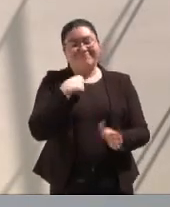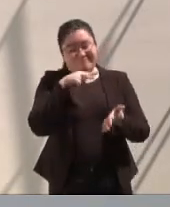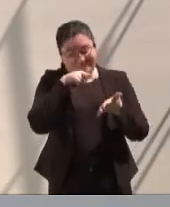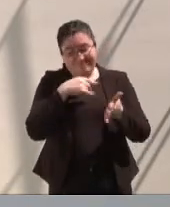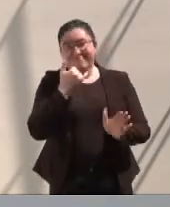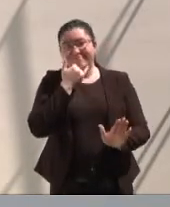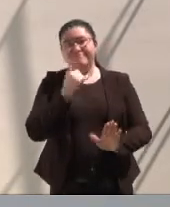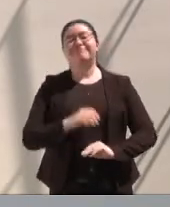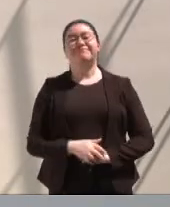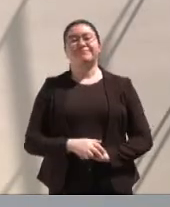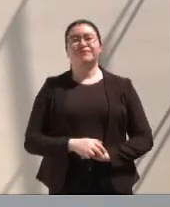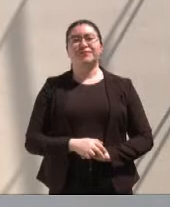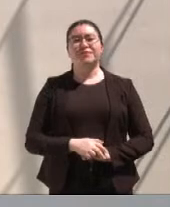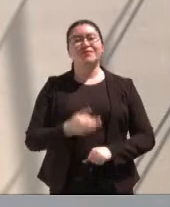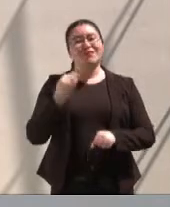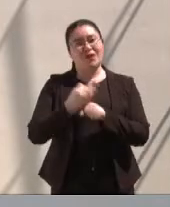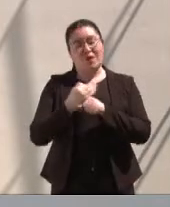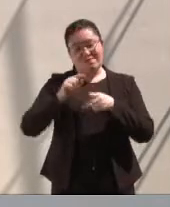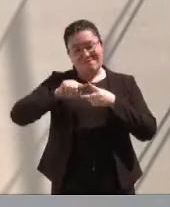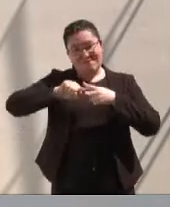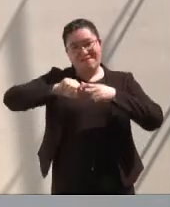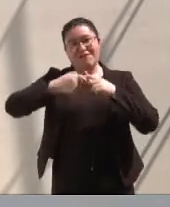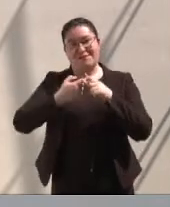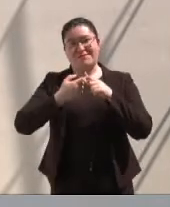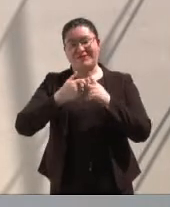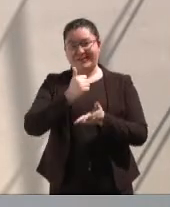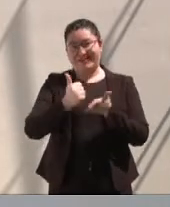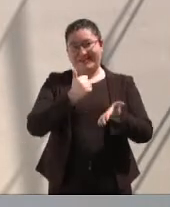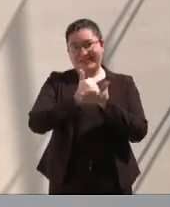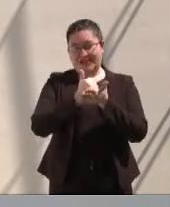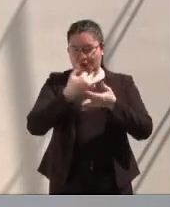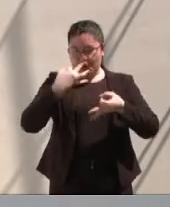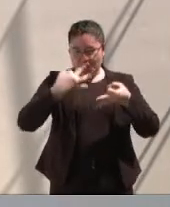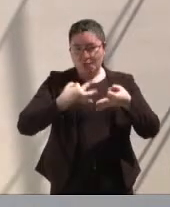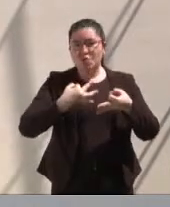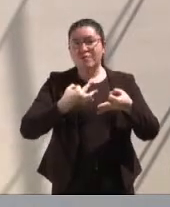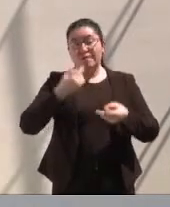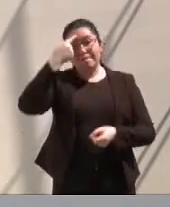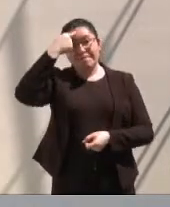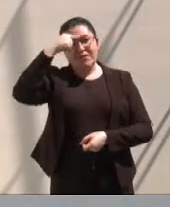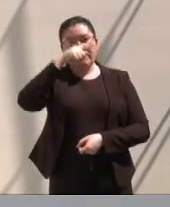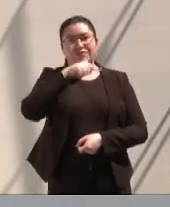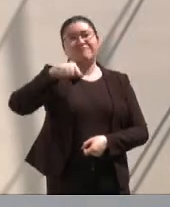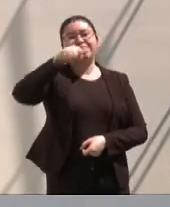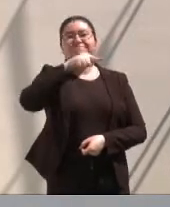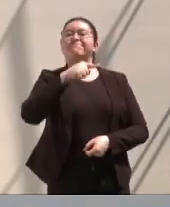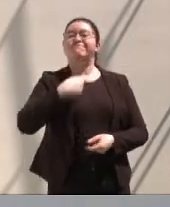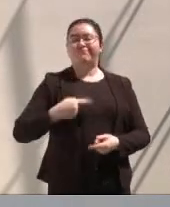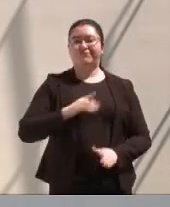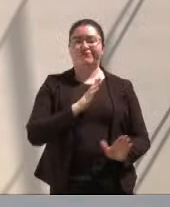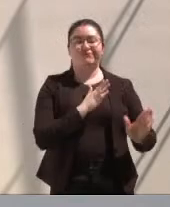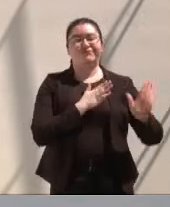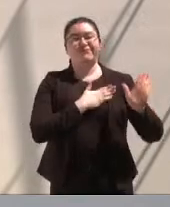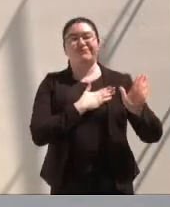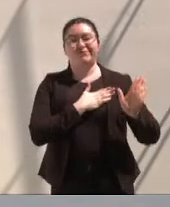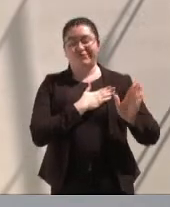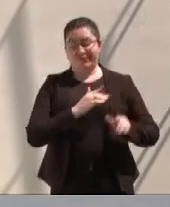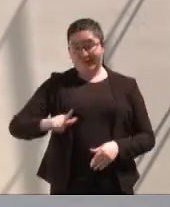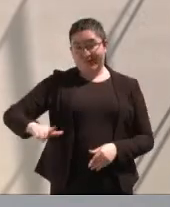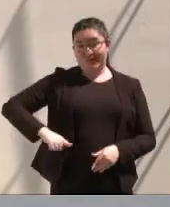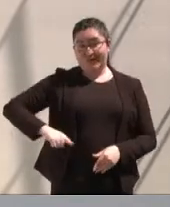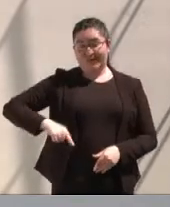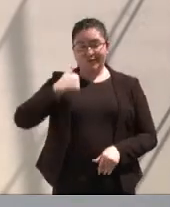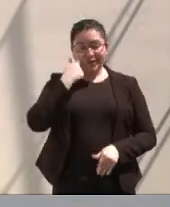Inaugurar este, al inaugurar este Centro de Justicia, siendo el reflejo del compromiso que tiene el gobierno con las mujeres